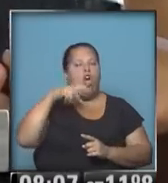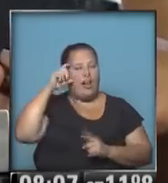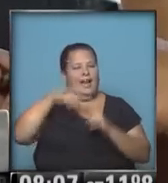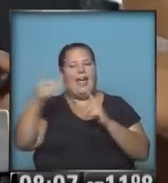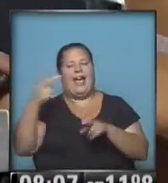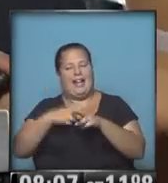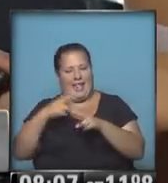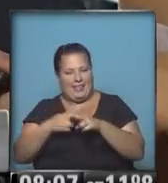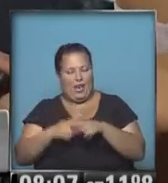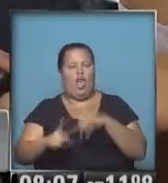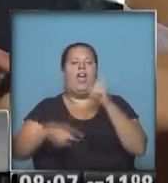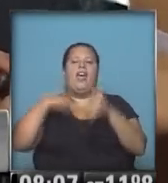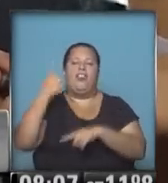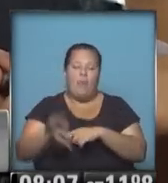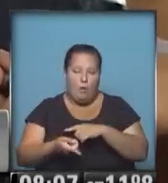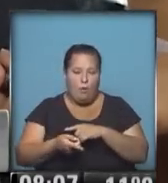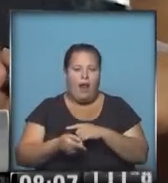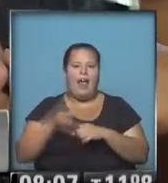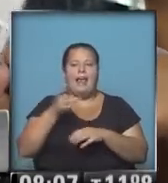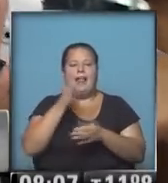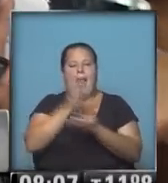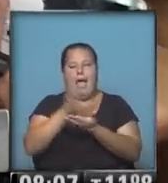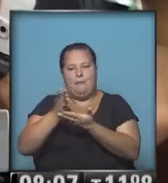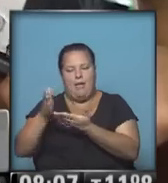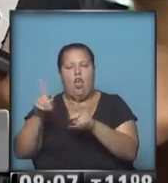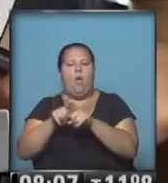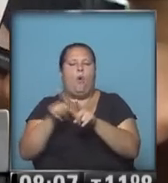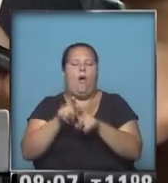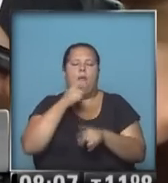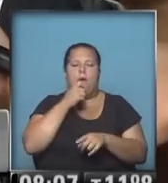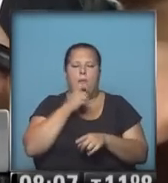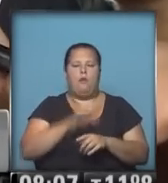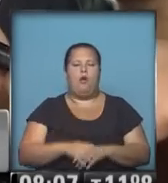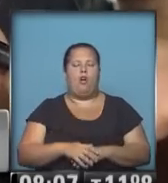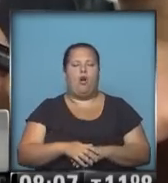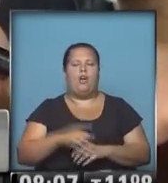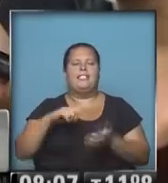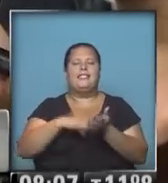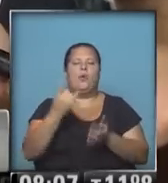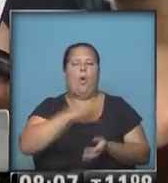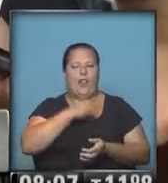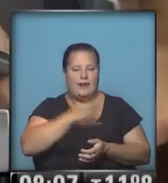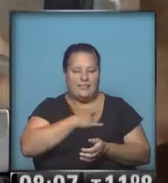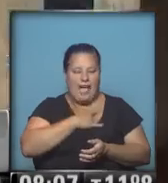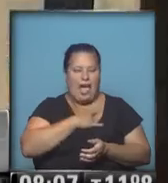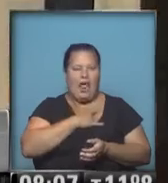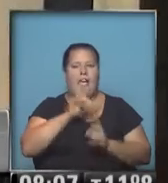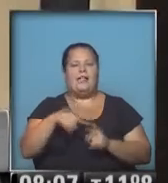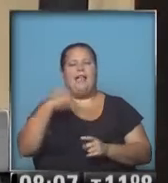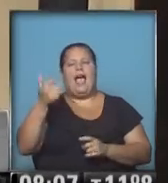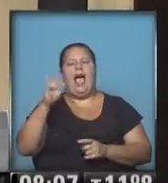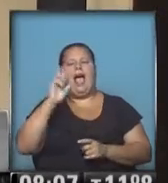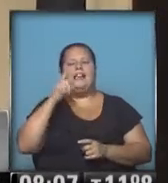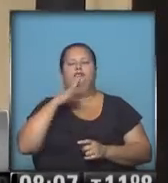Retiro. Y después vamos a ir haciendo estaciones intermedias, como lo van a hacer la ciudad Universitaria y Aristóbulo del